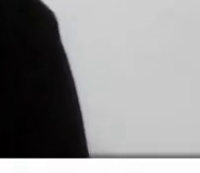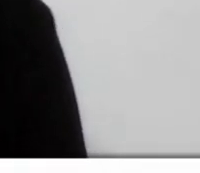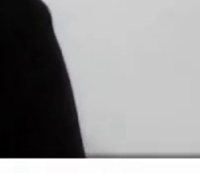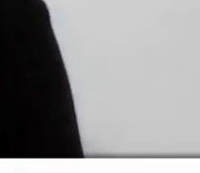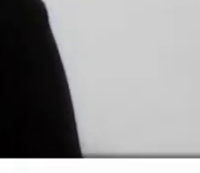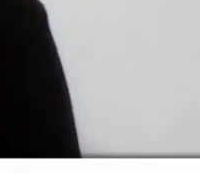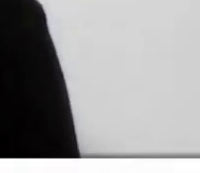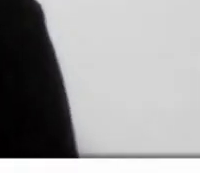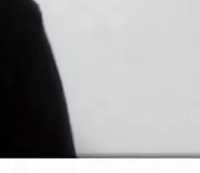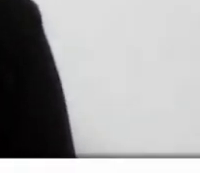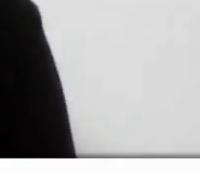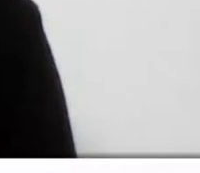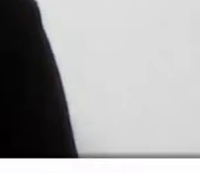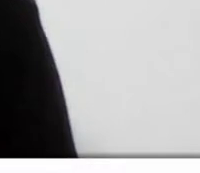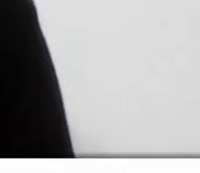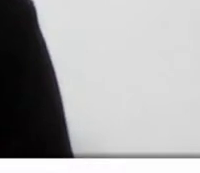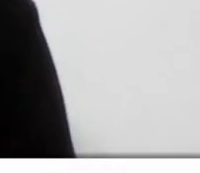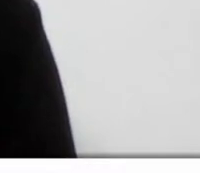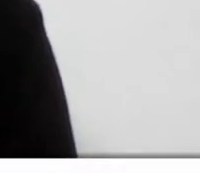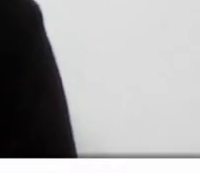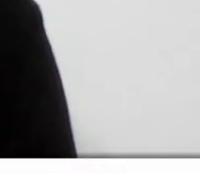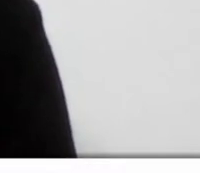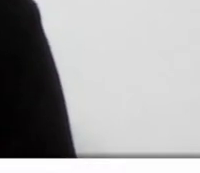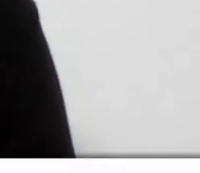ahí expresan